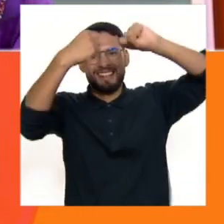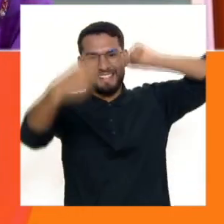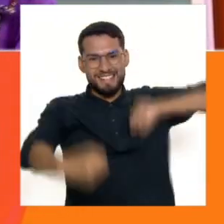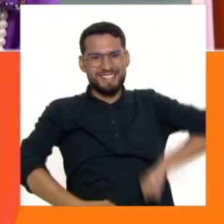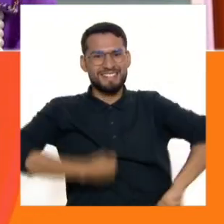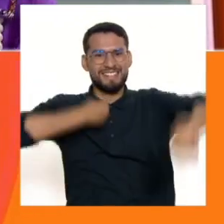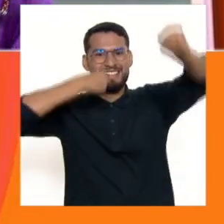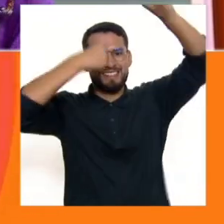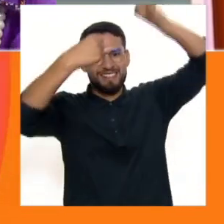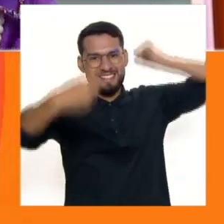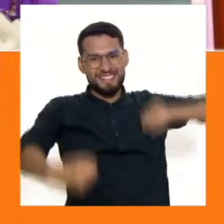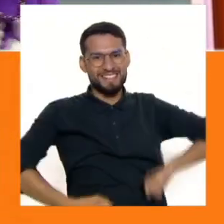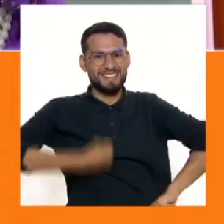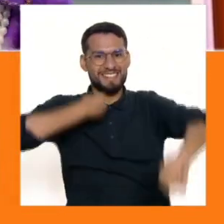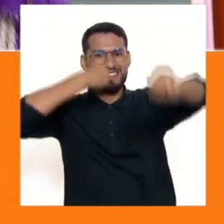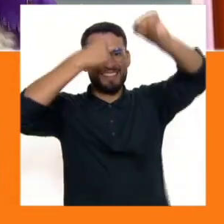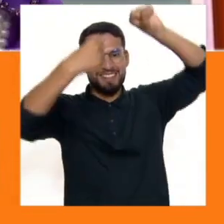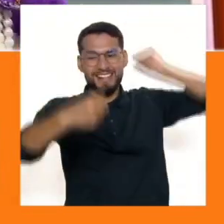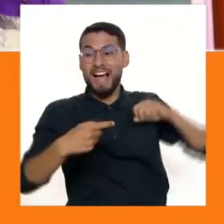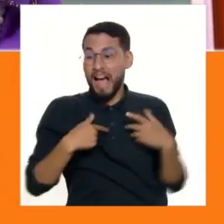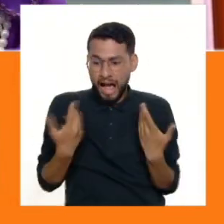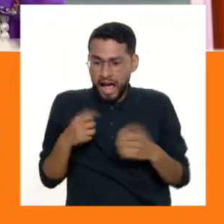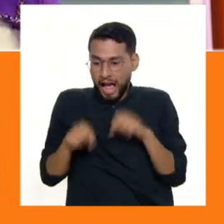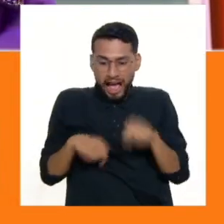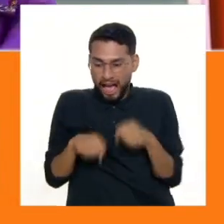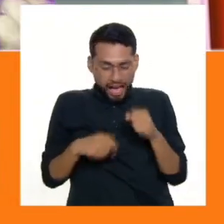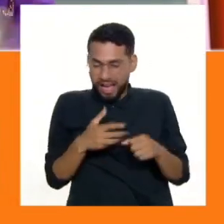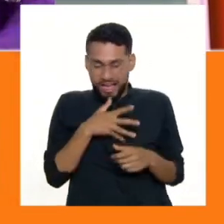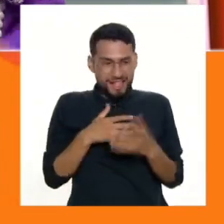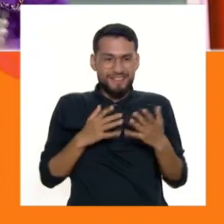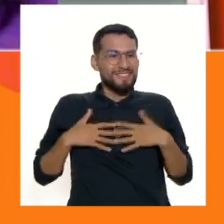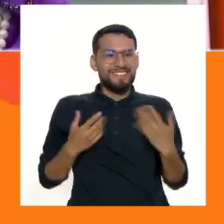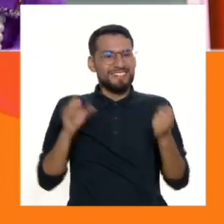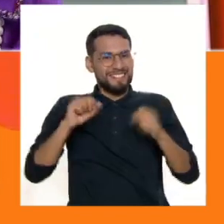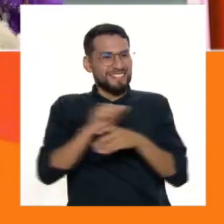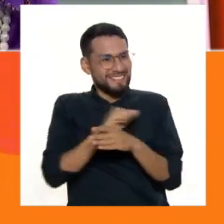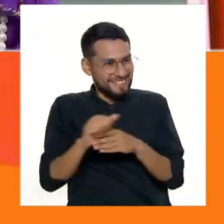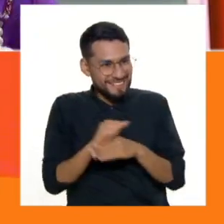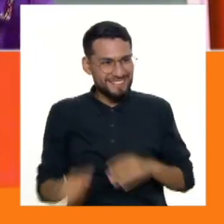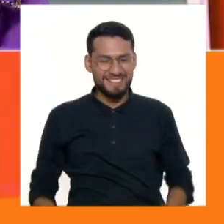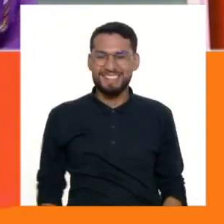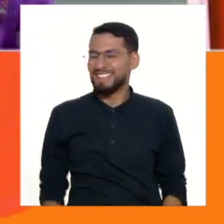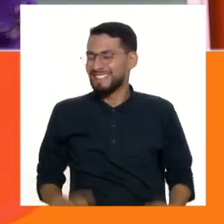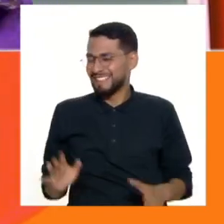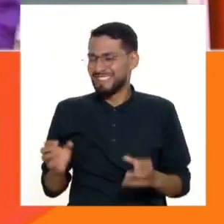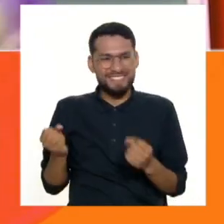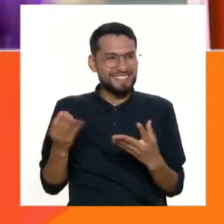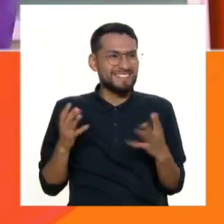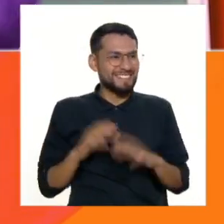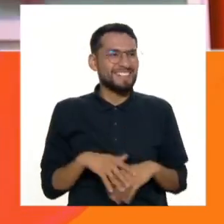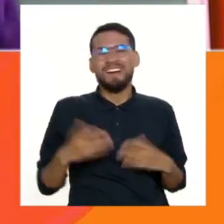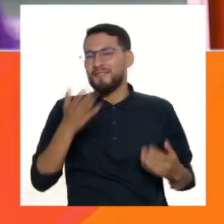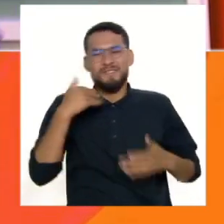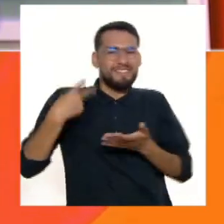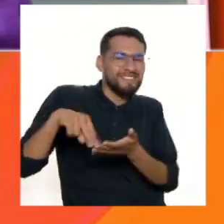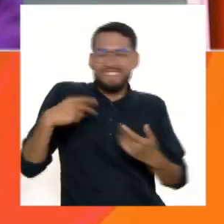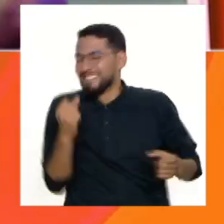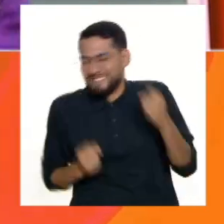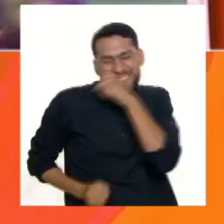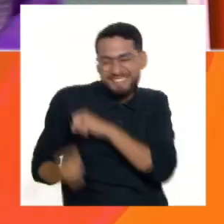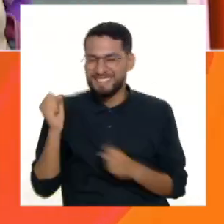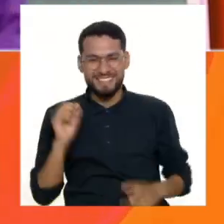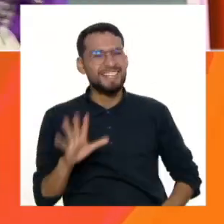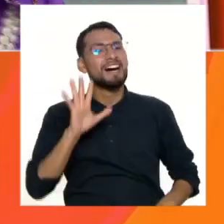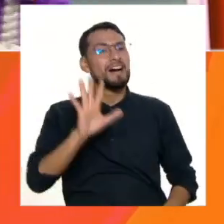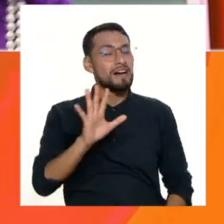manejar bicicleta con las manos. No, Nicolás, estamos mal. No puedo. Tenemos que practicar esto. No, ya baila nomás. Ya, mejor bailamos. Ya. Vamos a pasar, ¿qué te